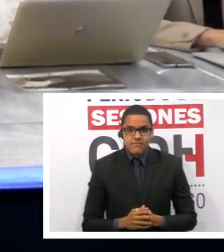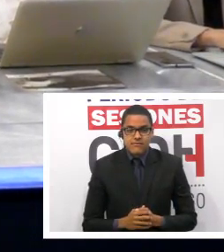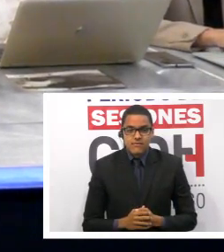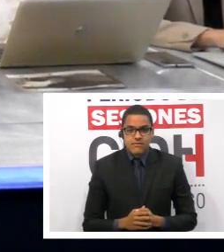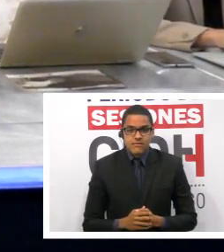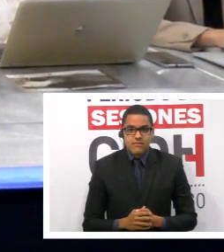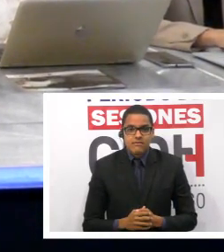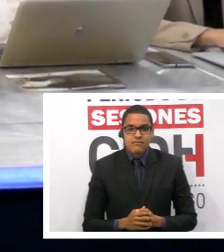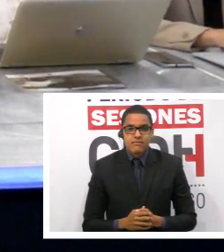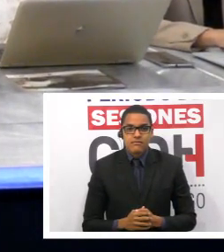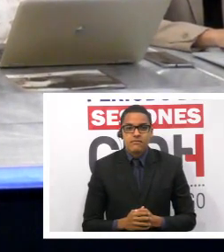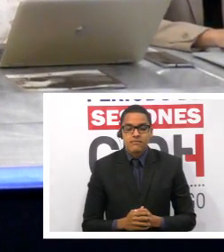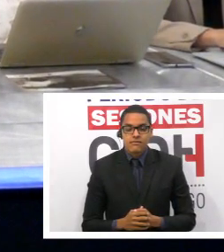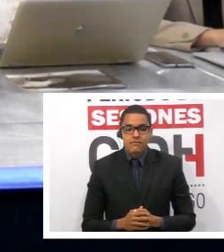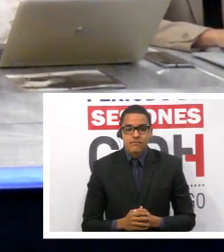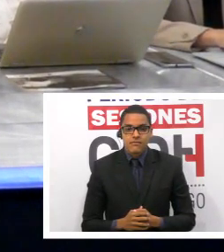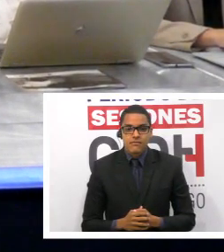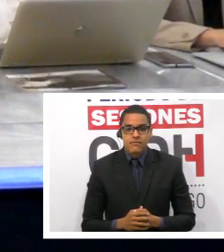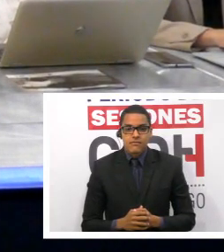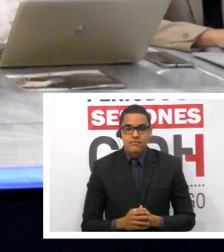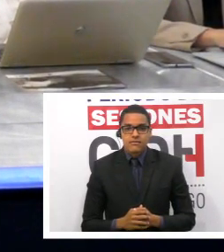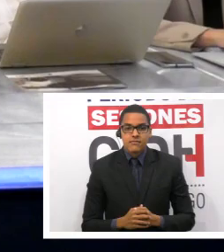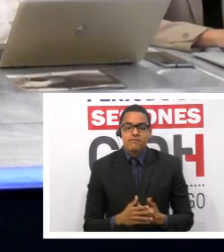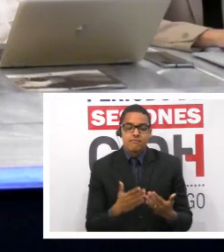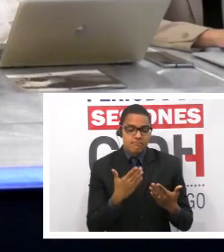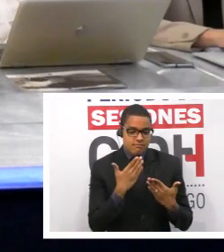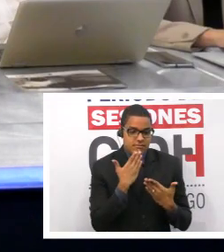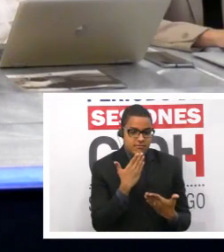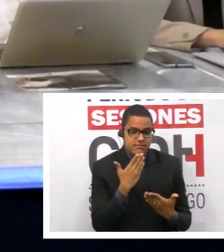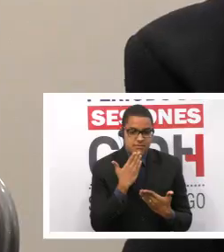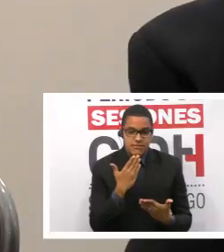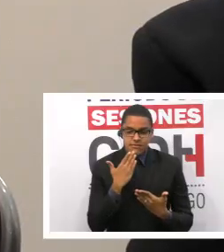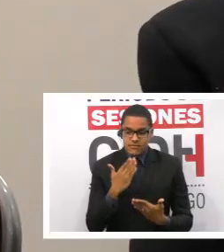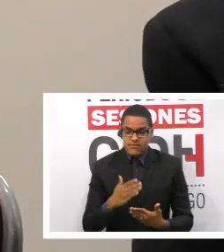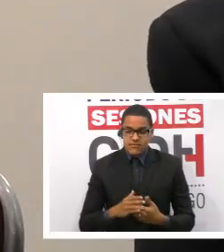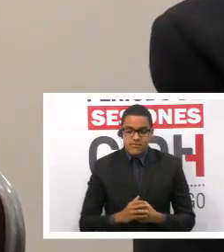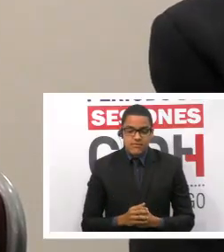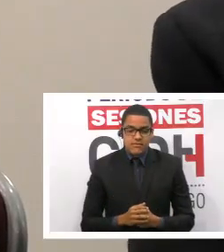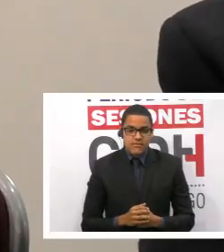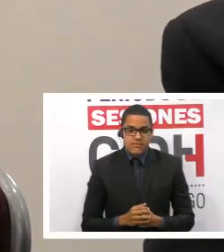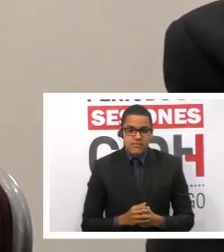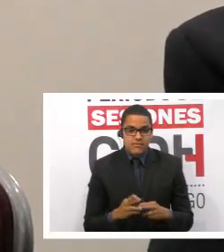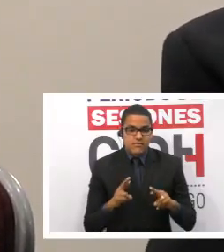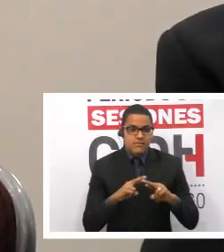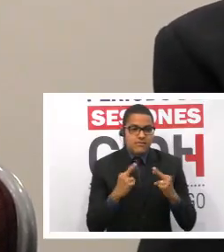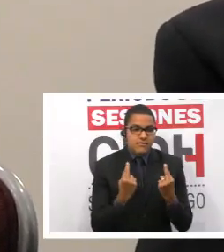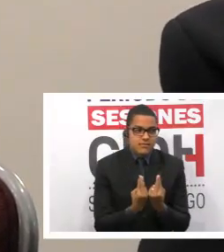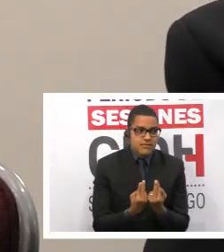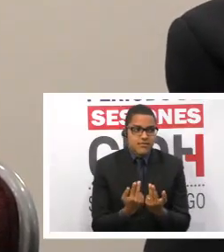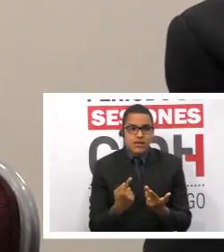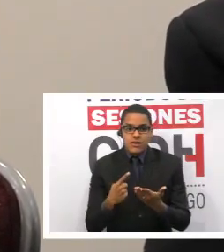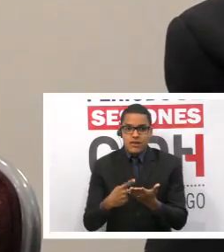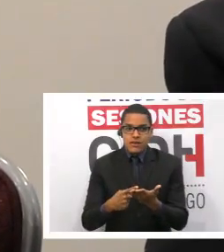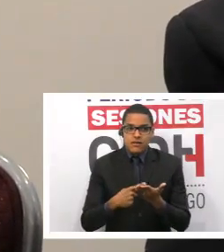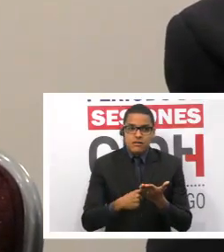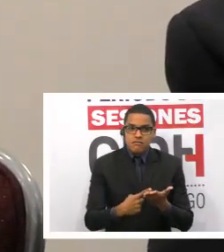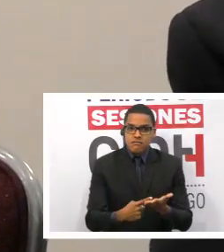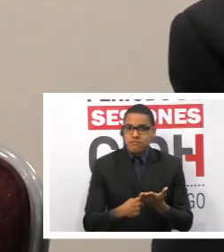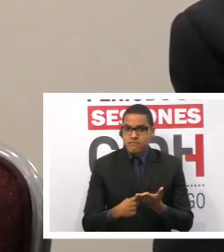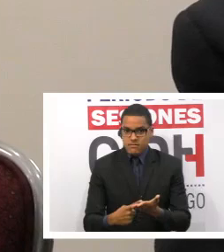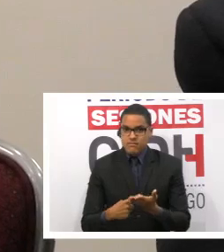sí muchísimas gracias por la oportunidad de tener esta audiencia y dialogar sobre un tema tan importante